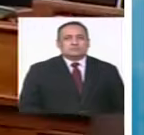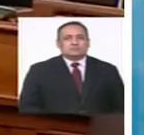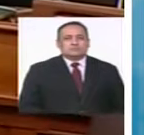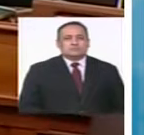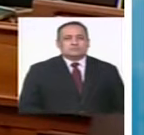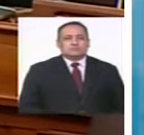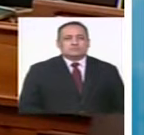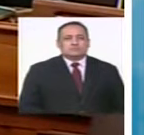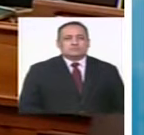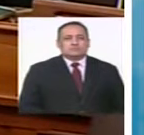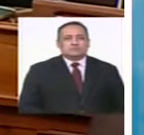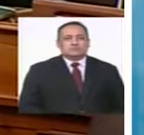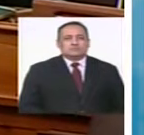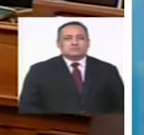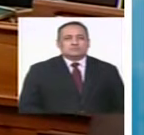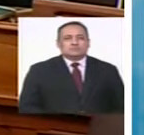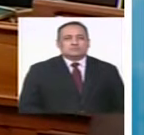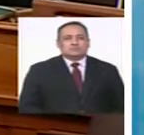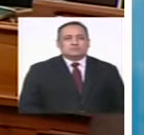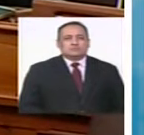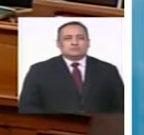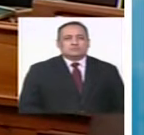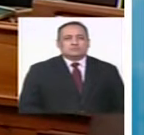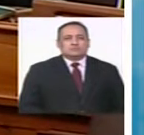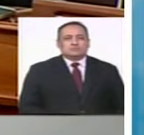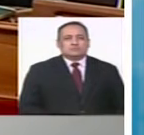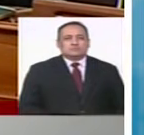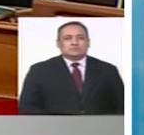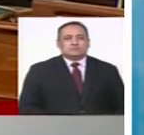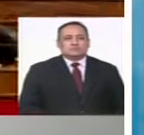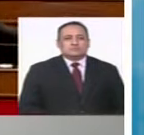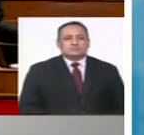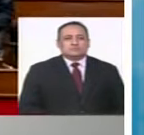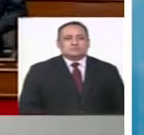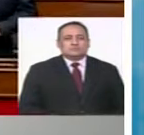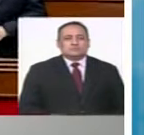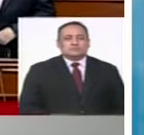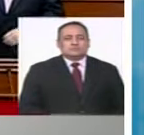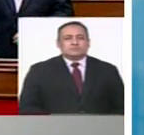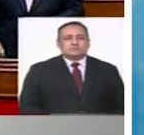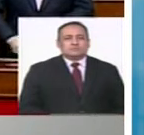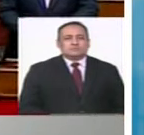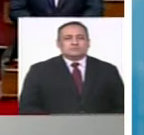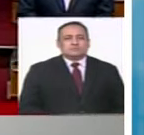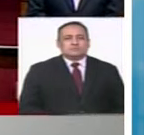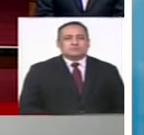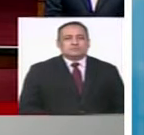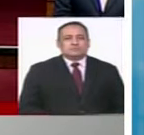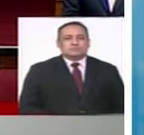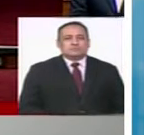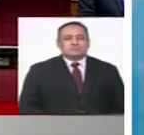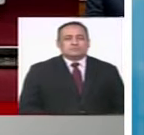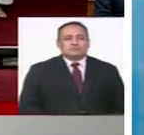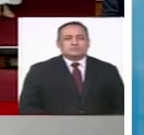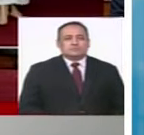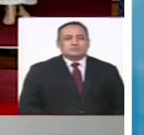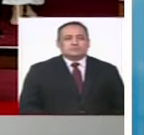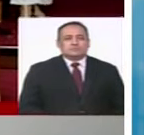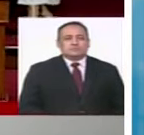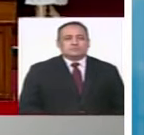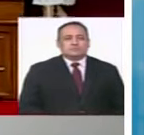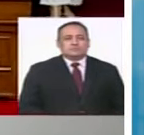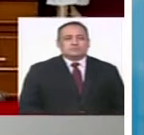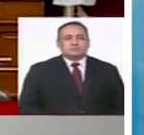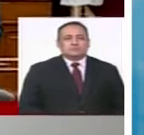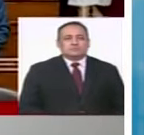vicealmirante en situación de retiro, además especialista en inteligencia naval, ex vicepresidente de la República en el gobierno de